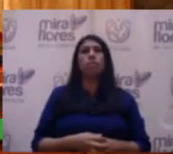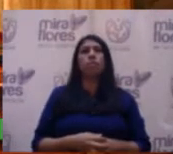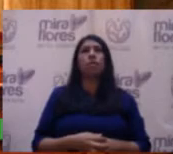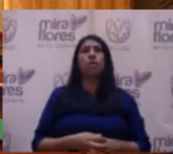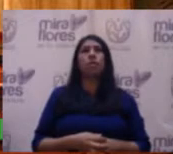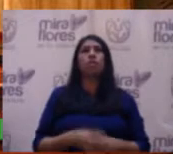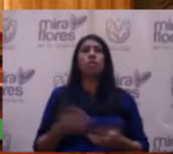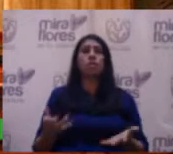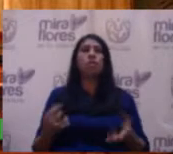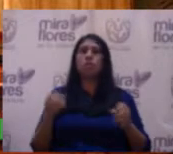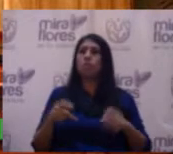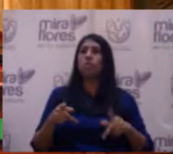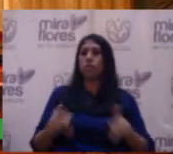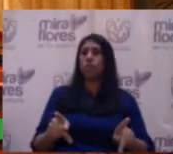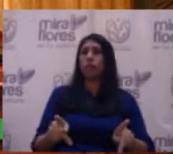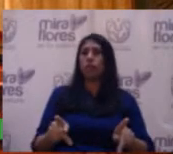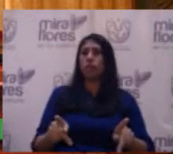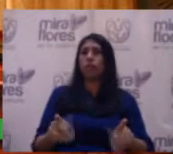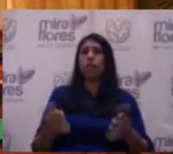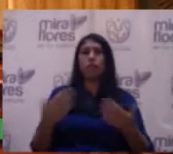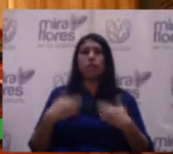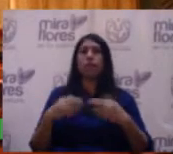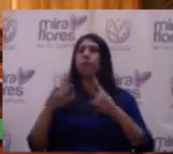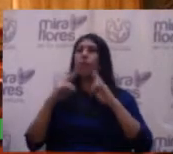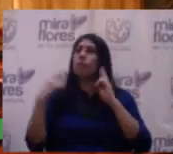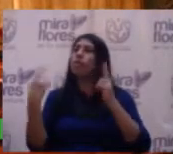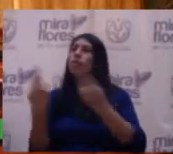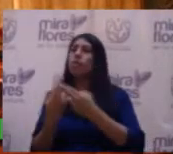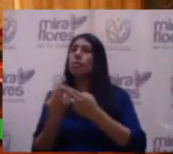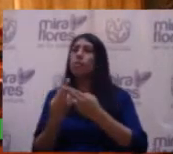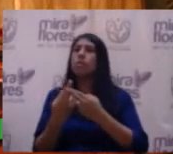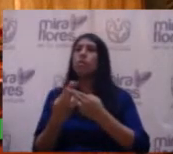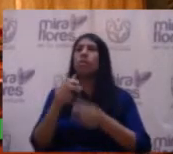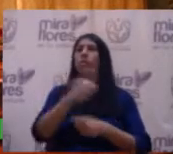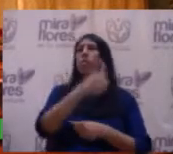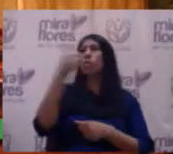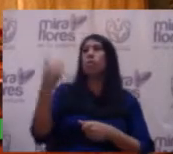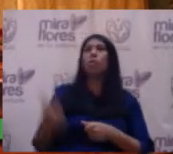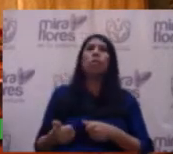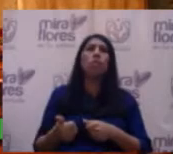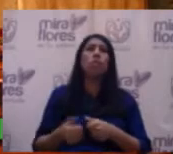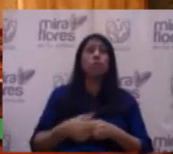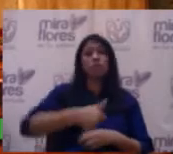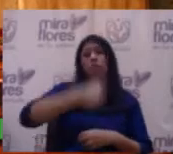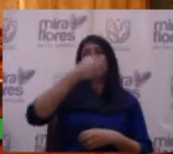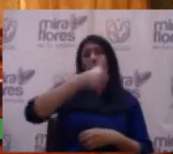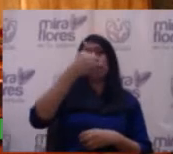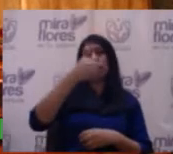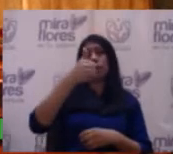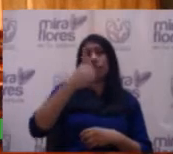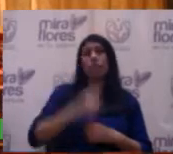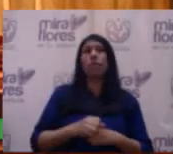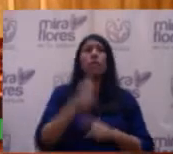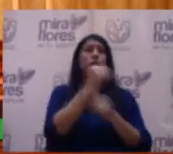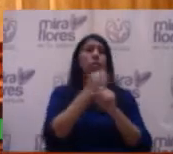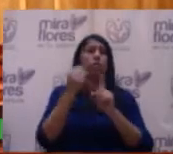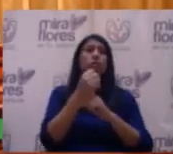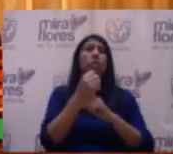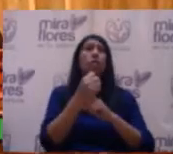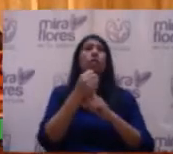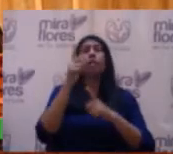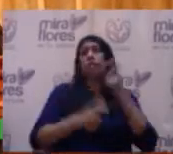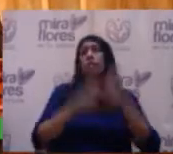Hemos tenido la oportunidad también de tener algunas reuniones con algunas otras personalidades de la sociedad civil, por ejemplo, la